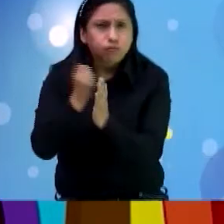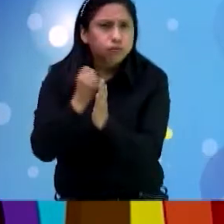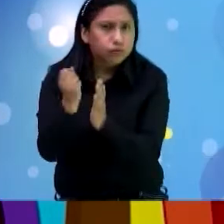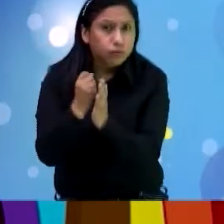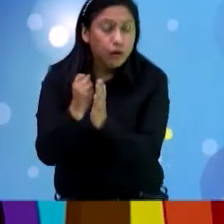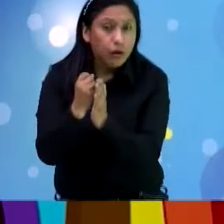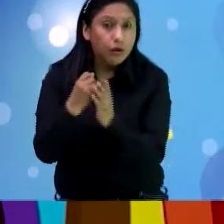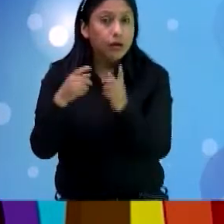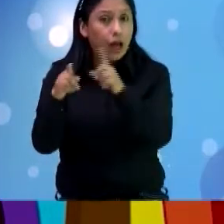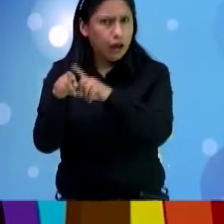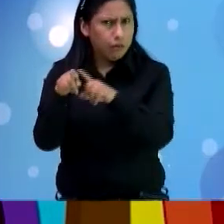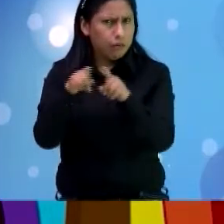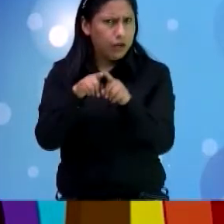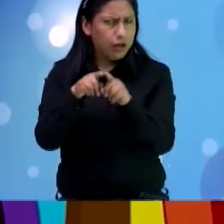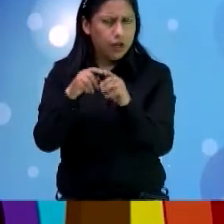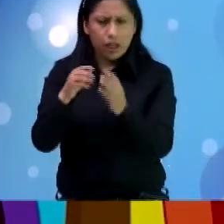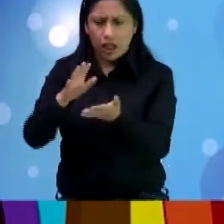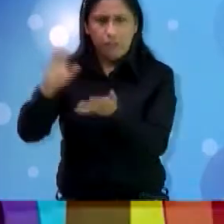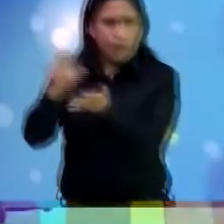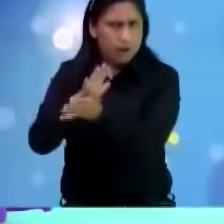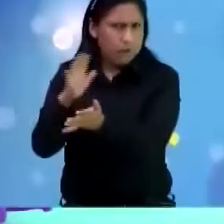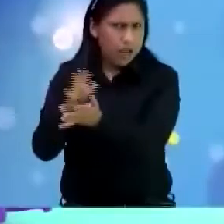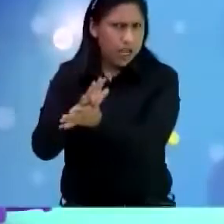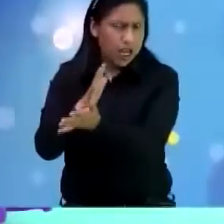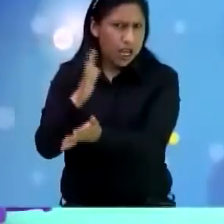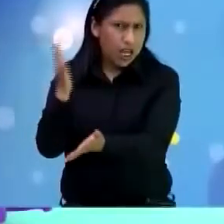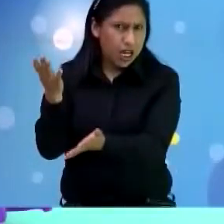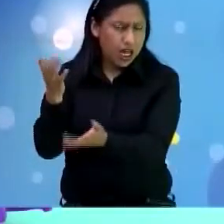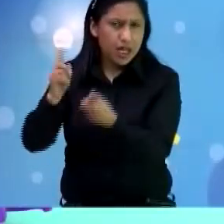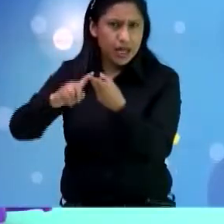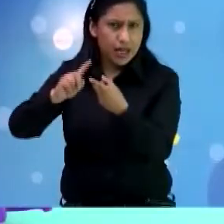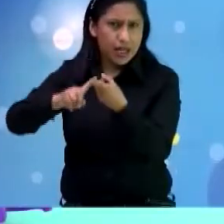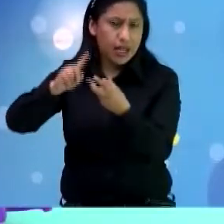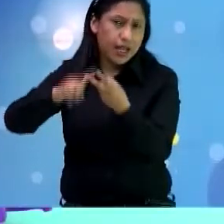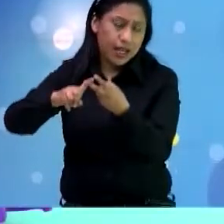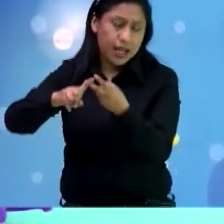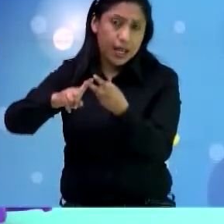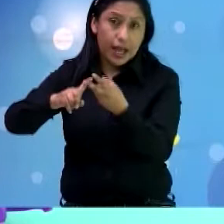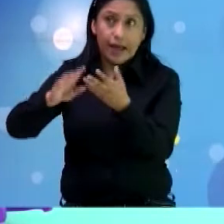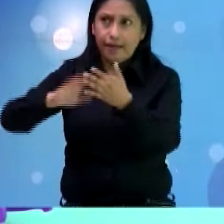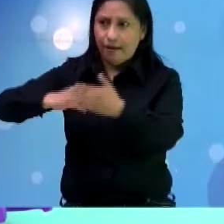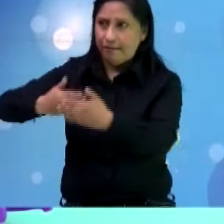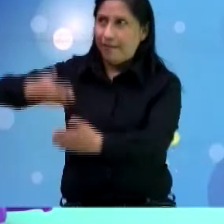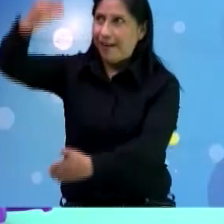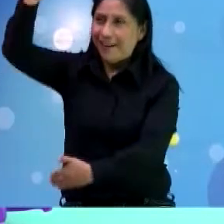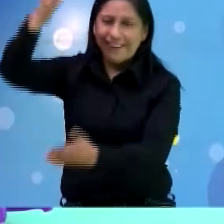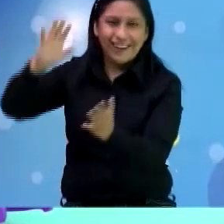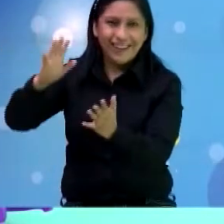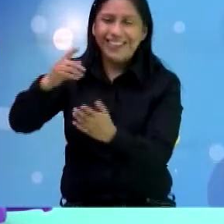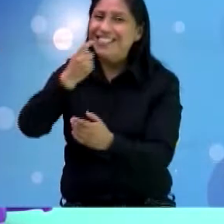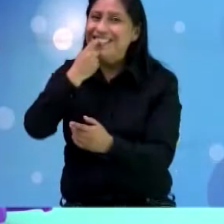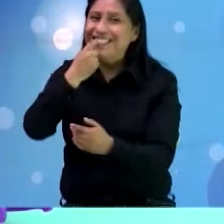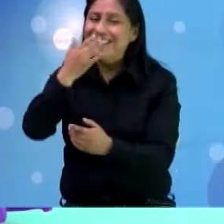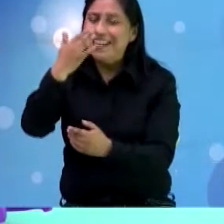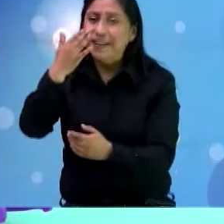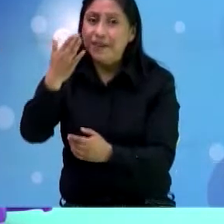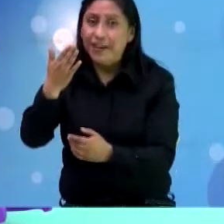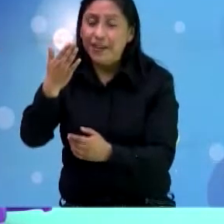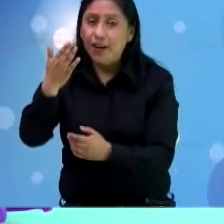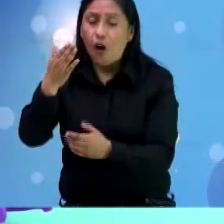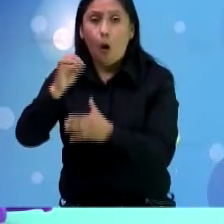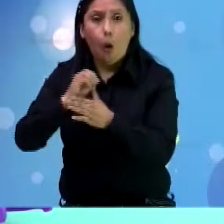podemos realizar en cualquier superficie, como en hojas, en la pared, en vidrio o en